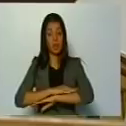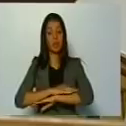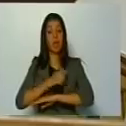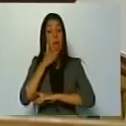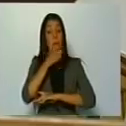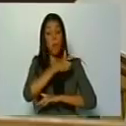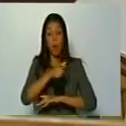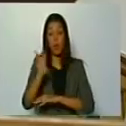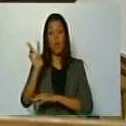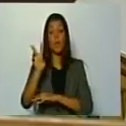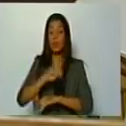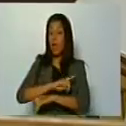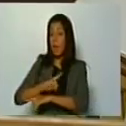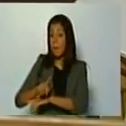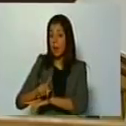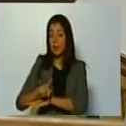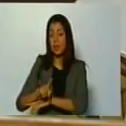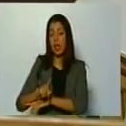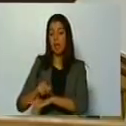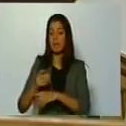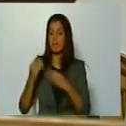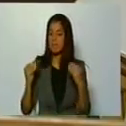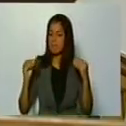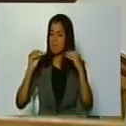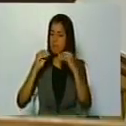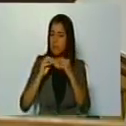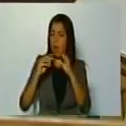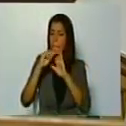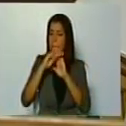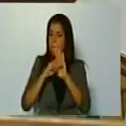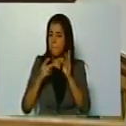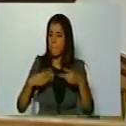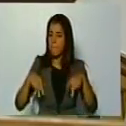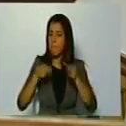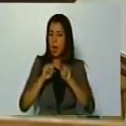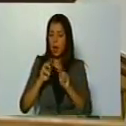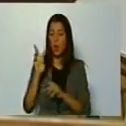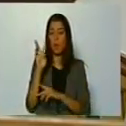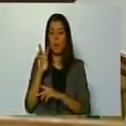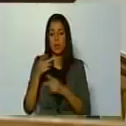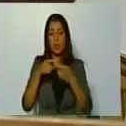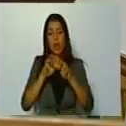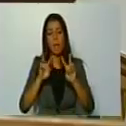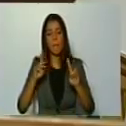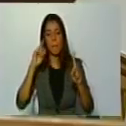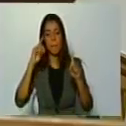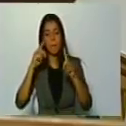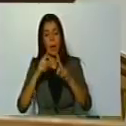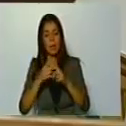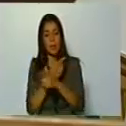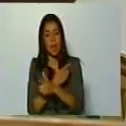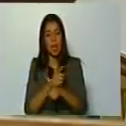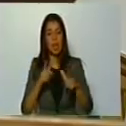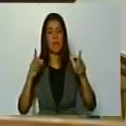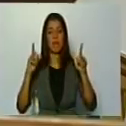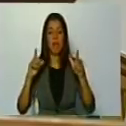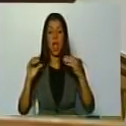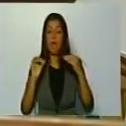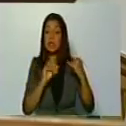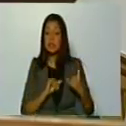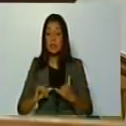soberano para hacer realidad los valores supremos de la República de paz, libertad,